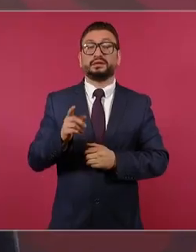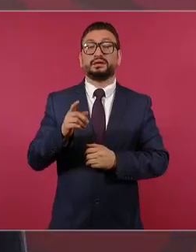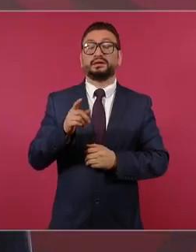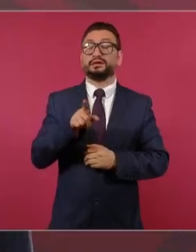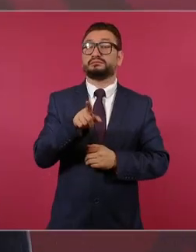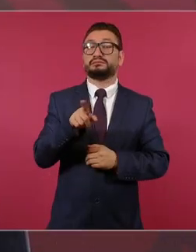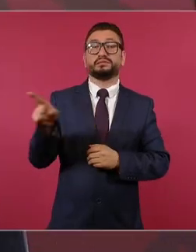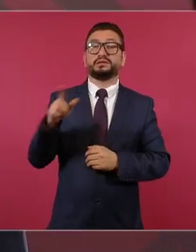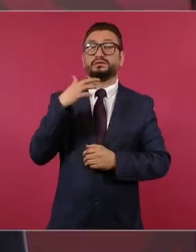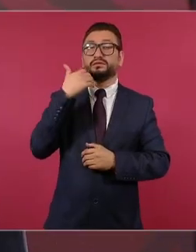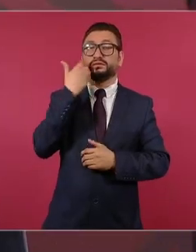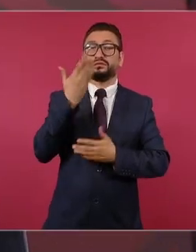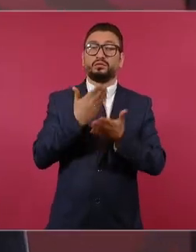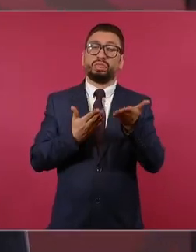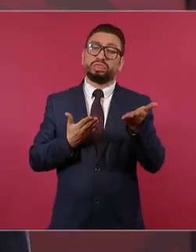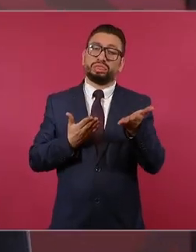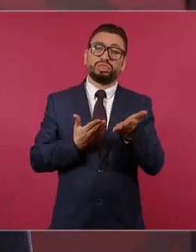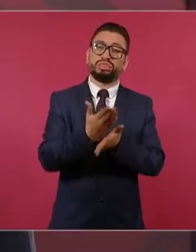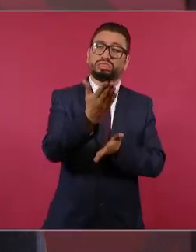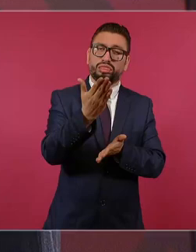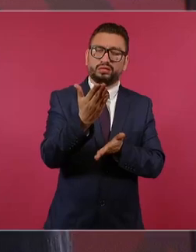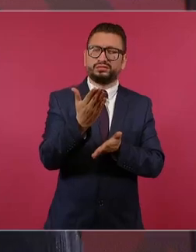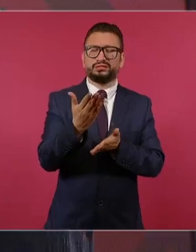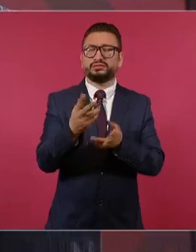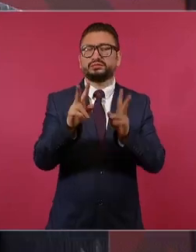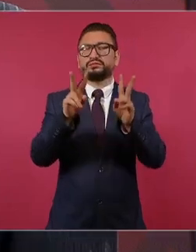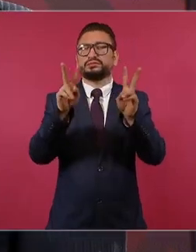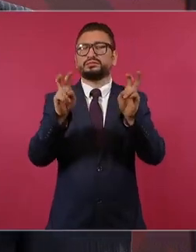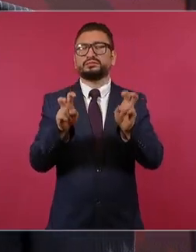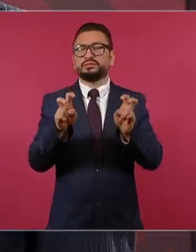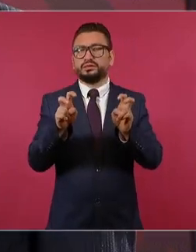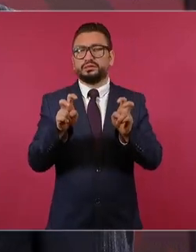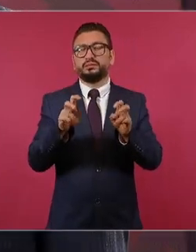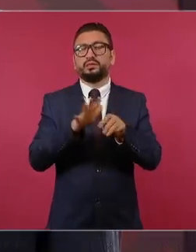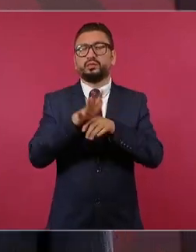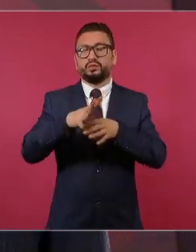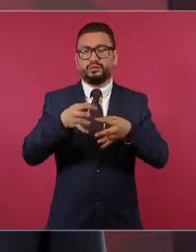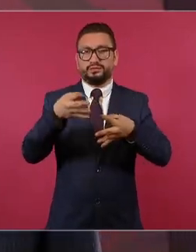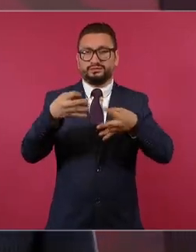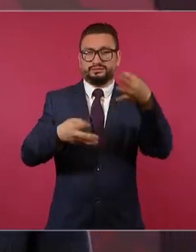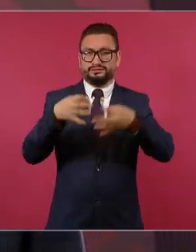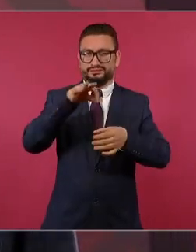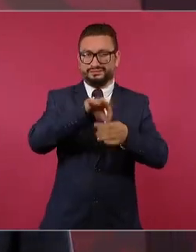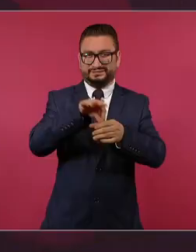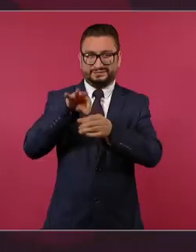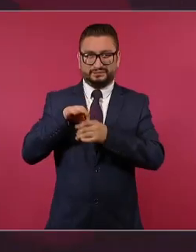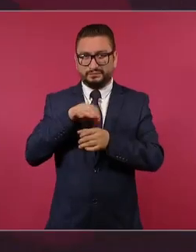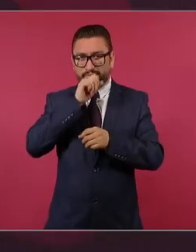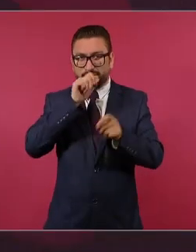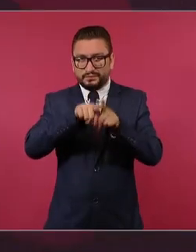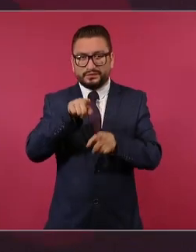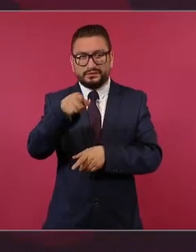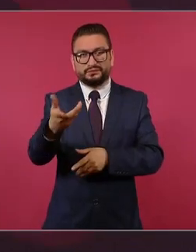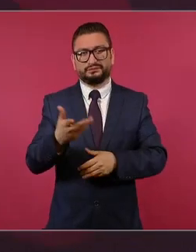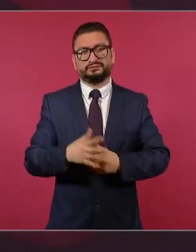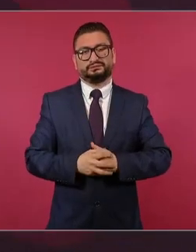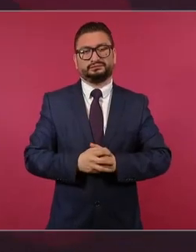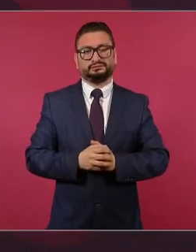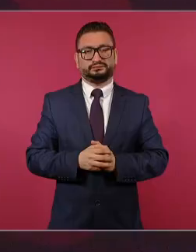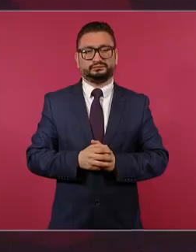entrometerse en el Tribunal Electoral,